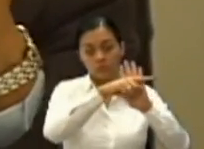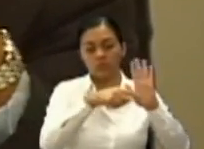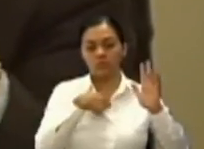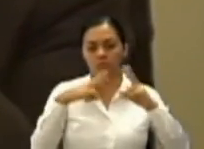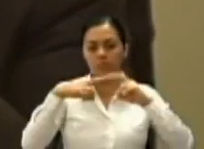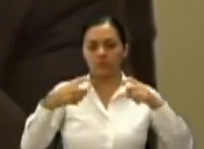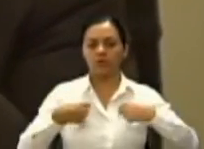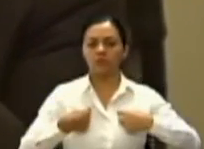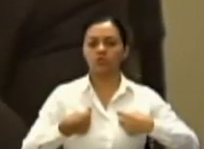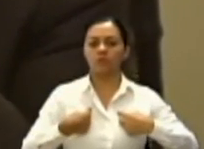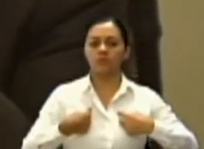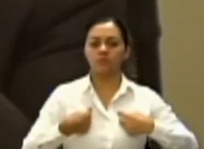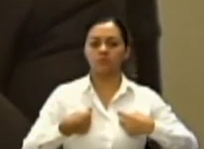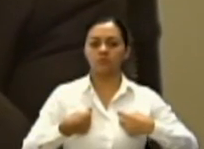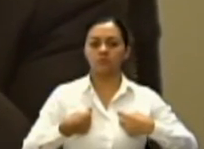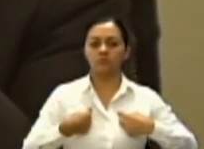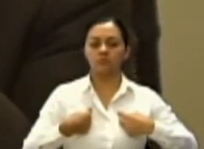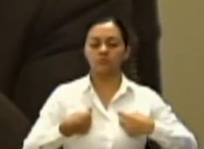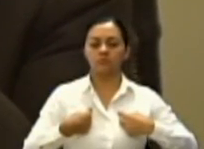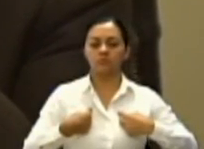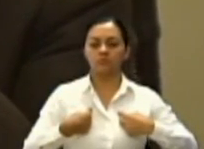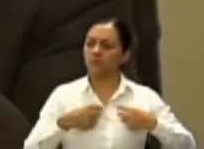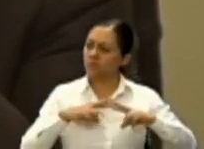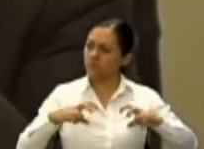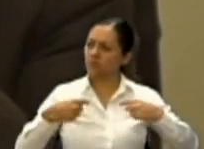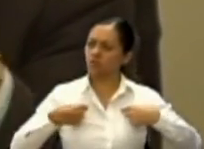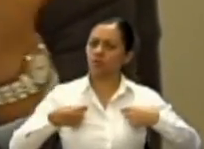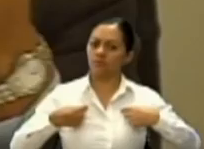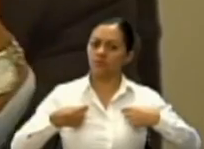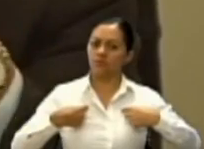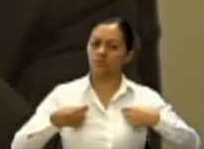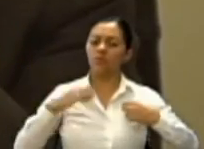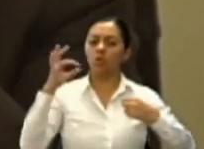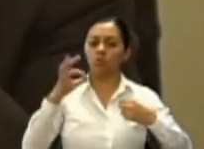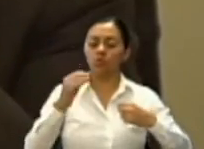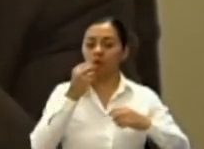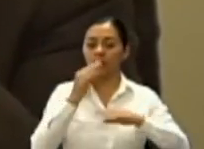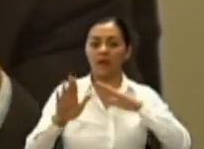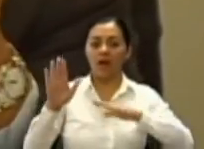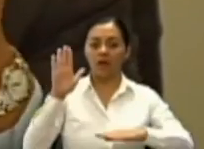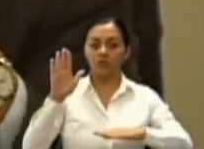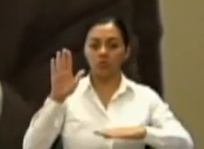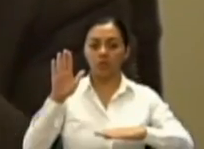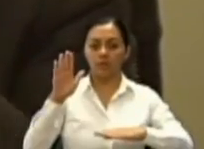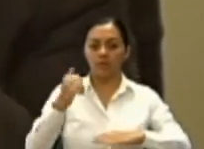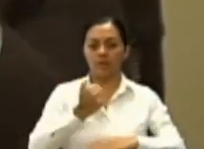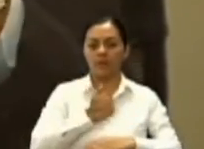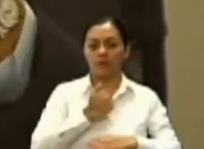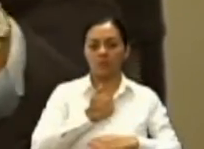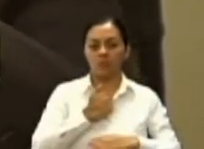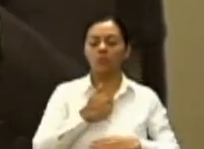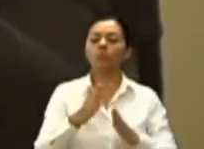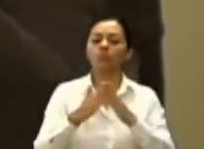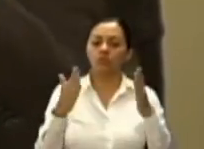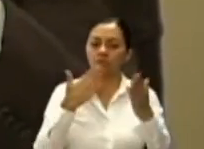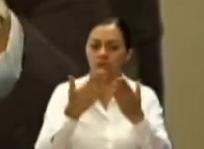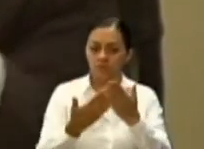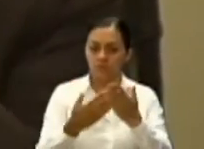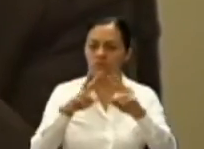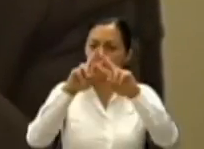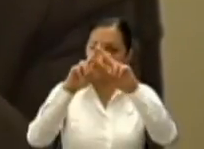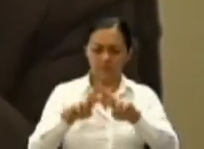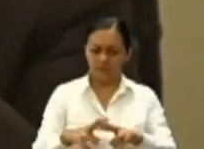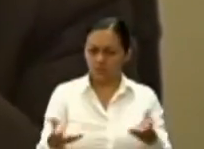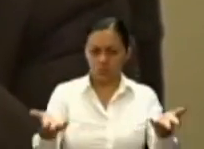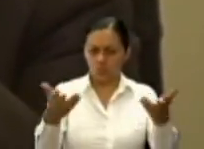investiga a mí mi declaración patrimonial que acabo de hacer para contraloría muchísimas gracias solares como revisen lo que le dé la